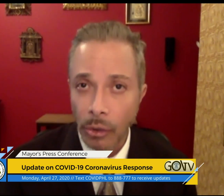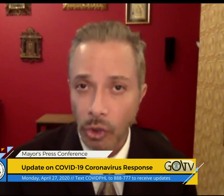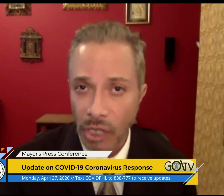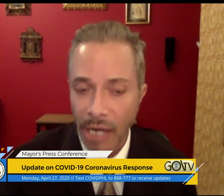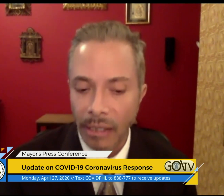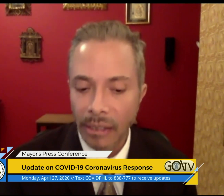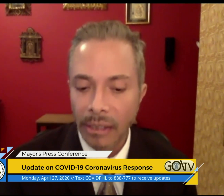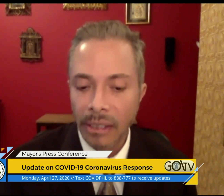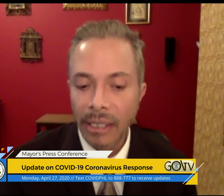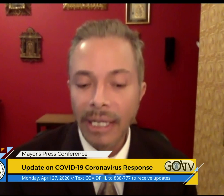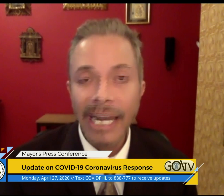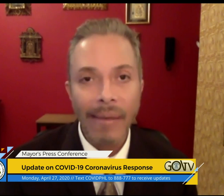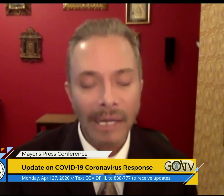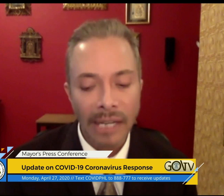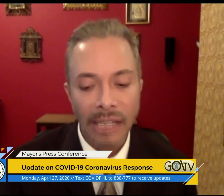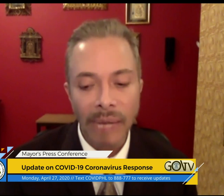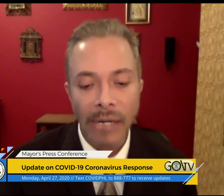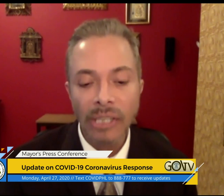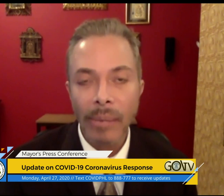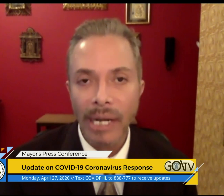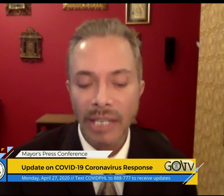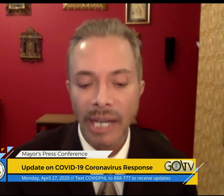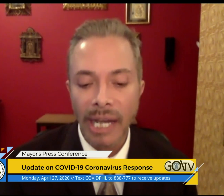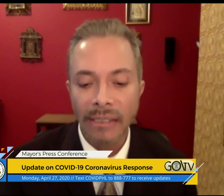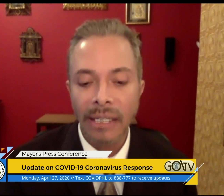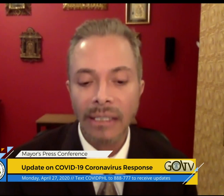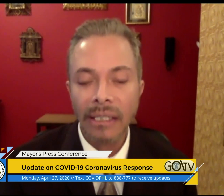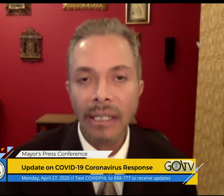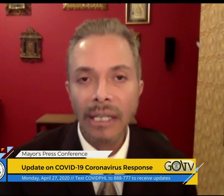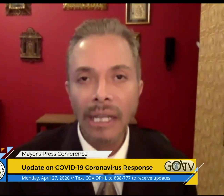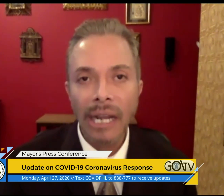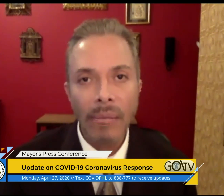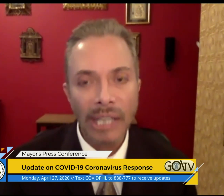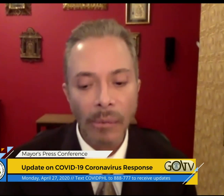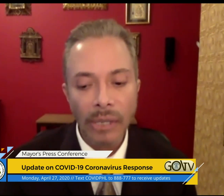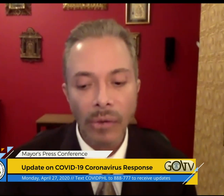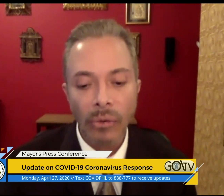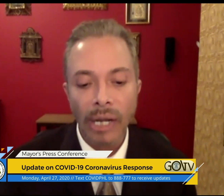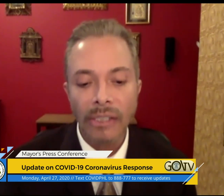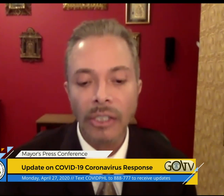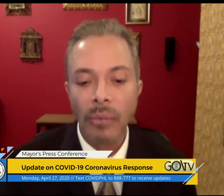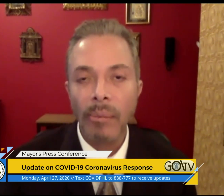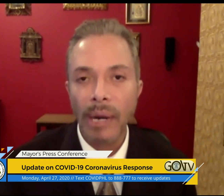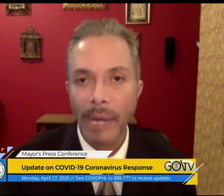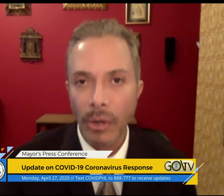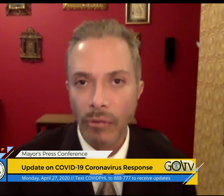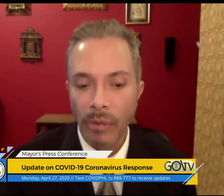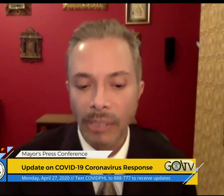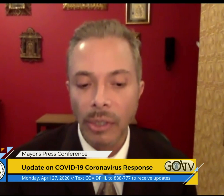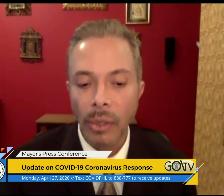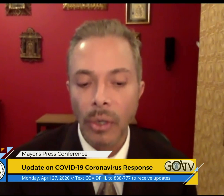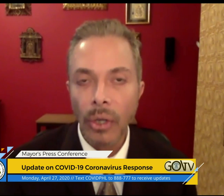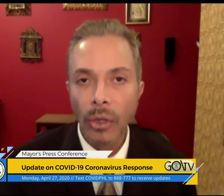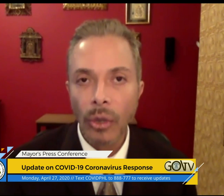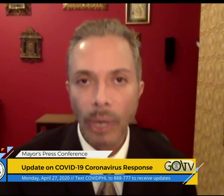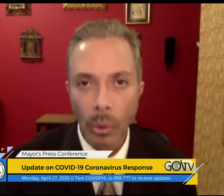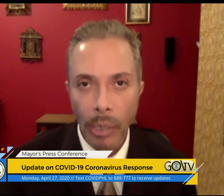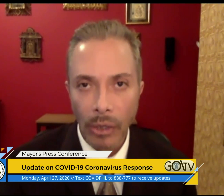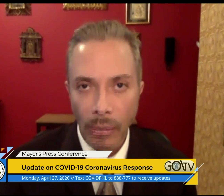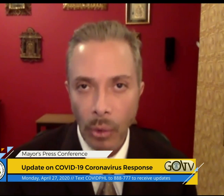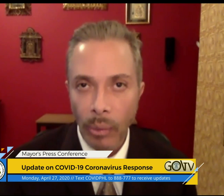distanciamiento social, lavarse las manos apenas llegue a casa y le invitamos a consultar el sitio web para mayor información,